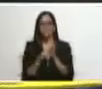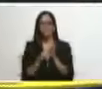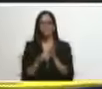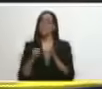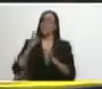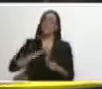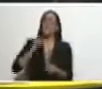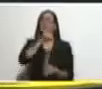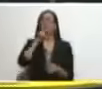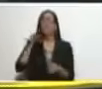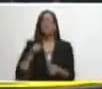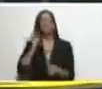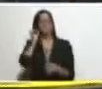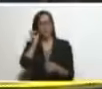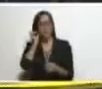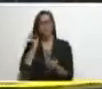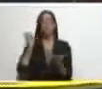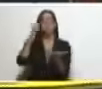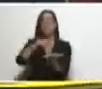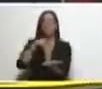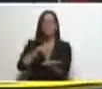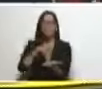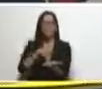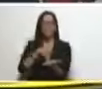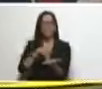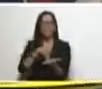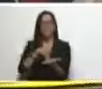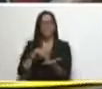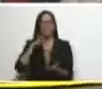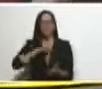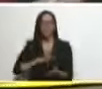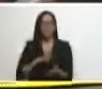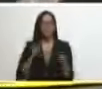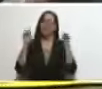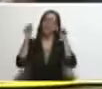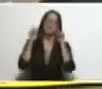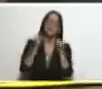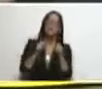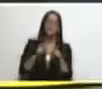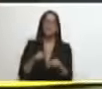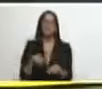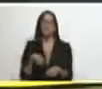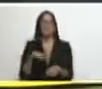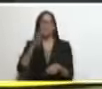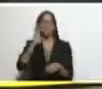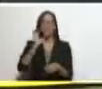¿Están en ustedes, mujeres, presentes? ¿Están en ti, Beatriz Rodríguez?